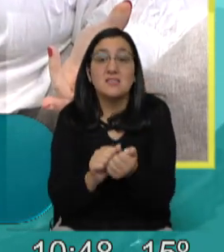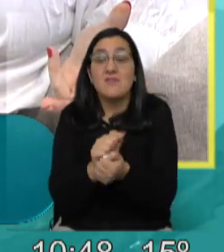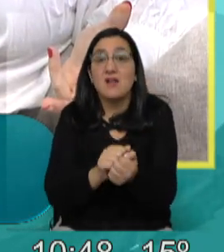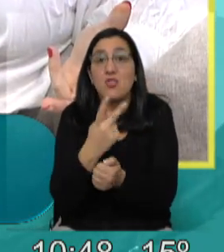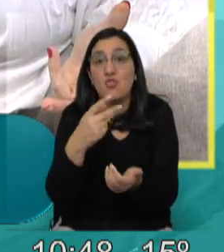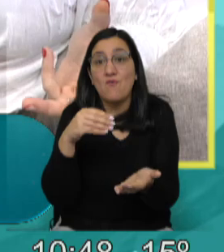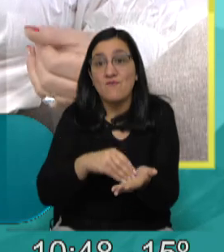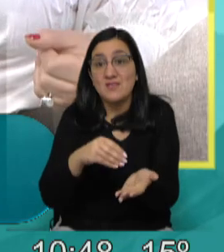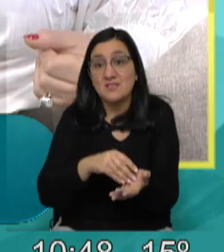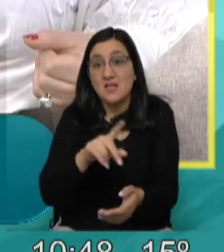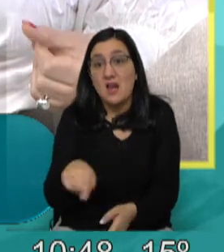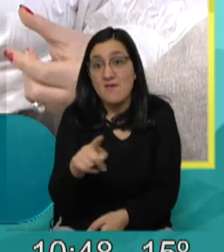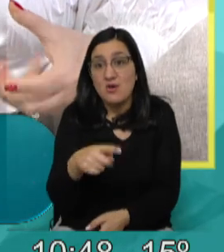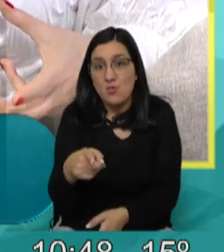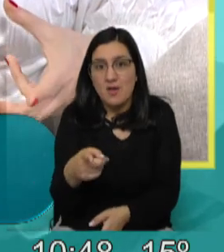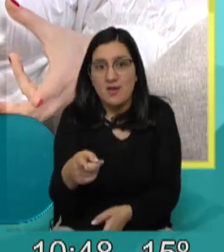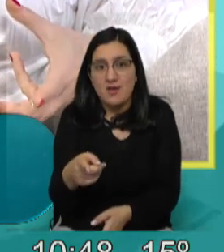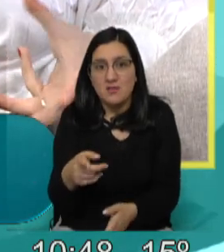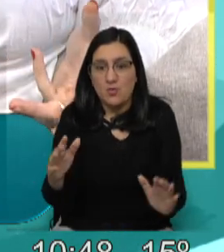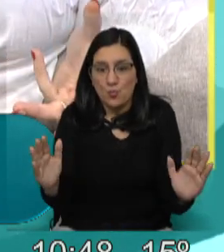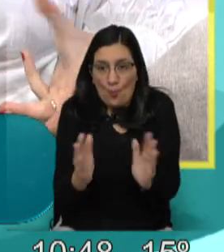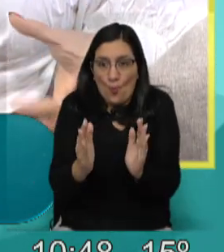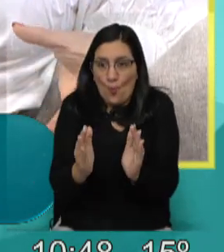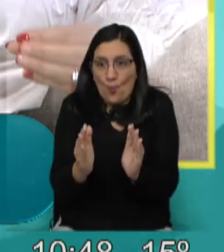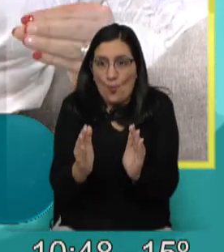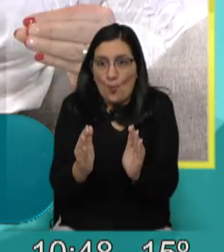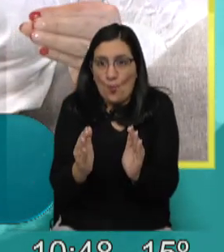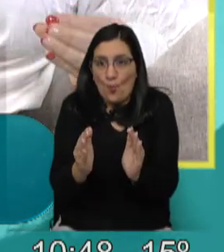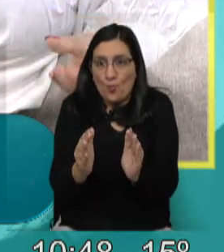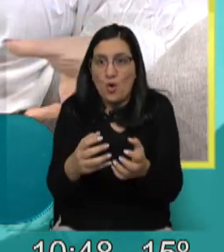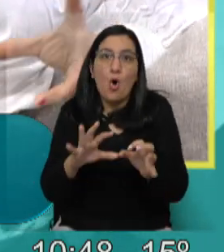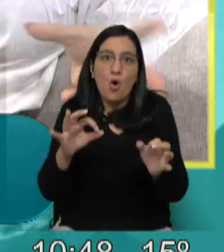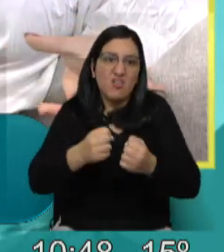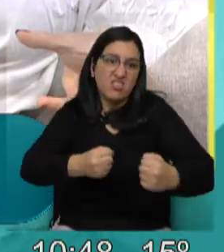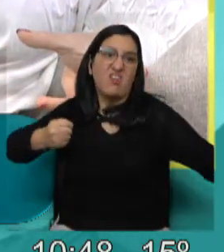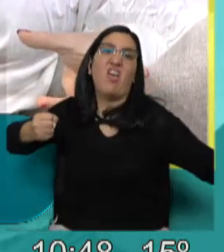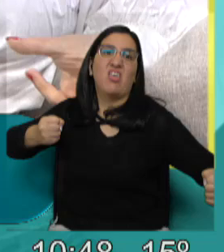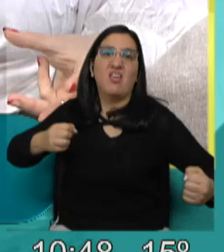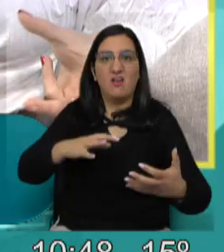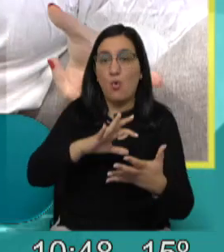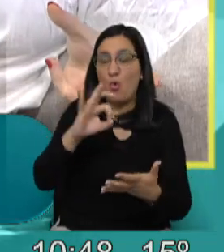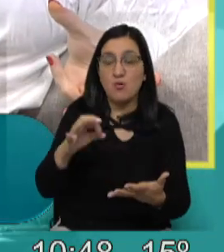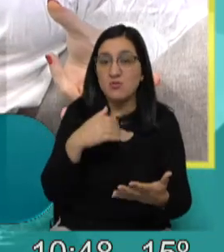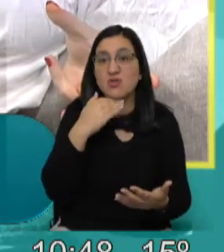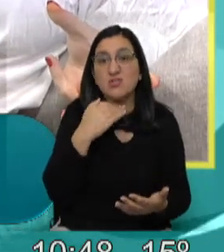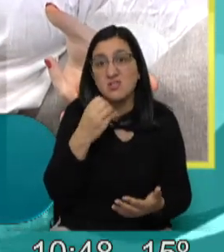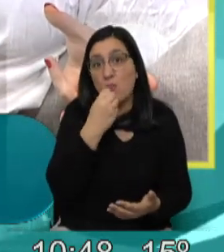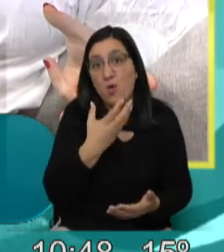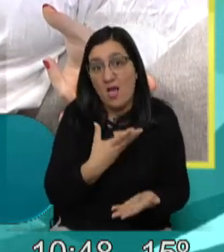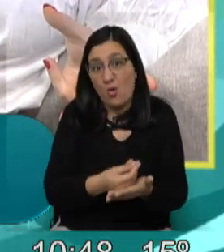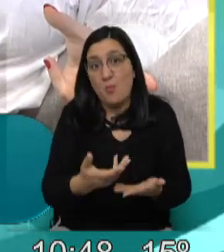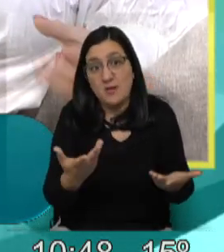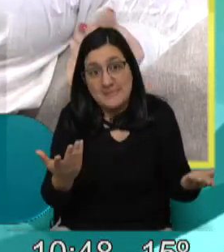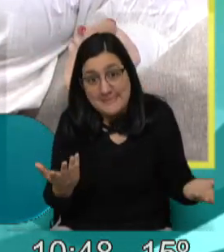en el lavarropas y te va a quedar hecha tirada, toda estirada, no sé si es una buena